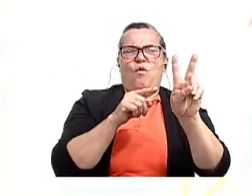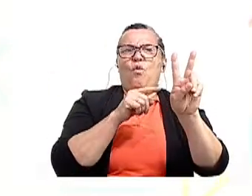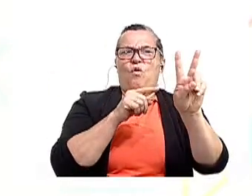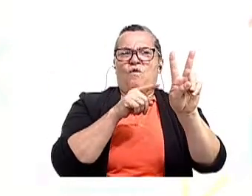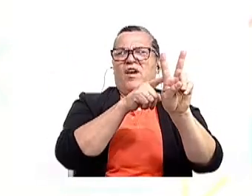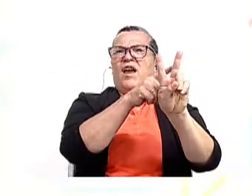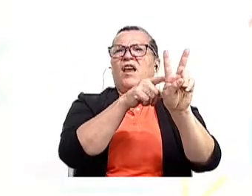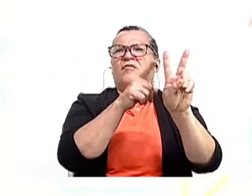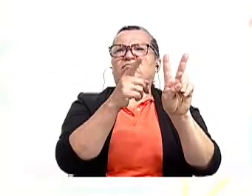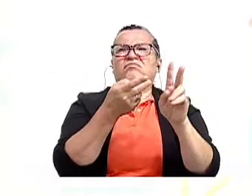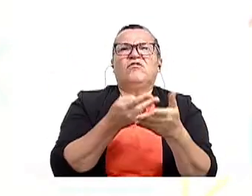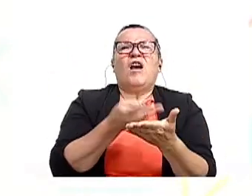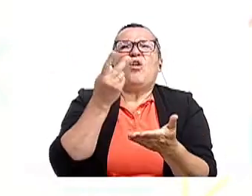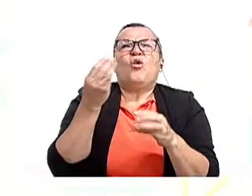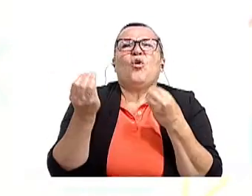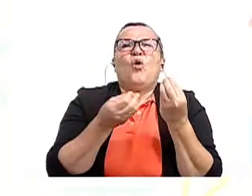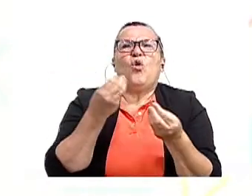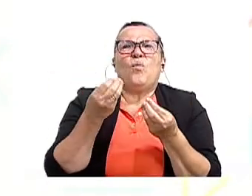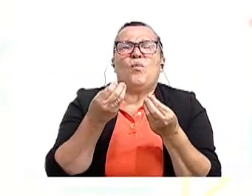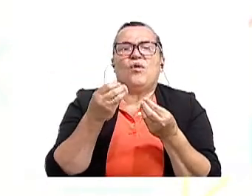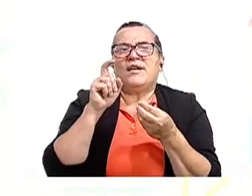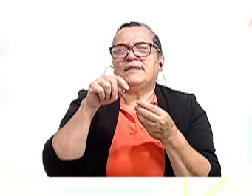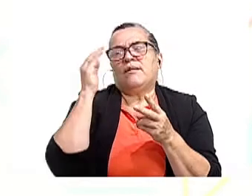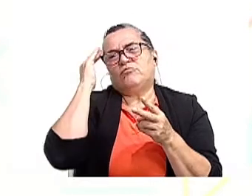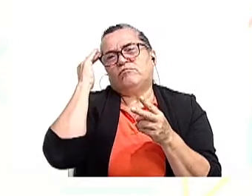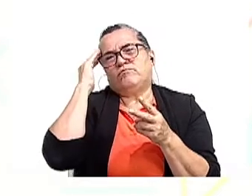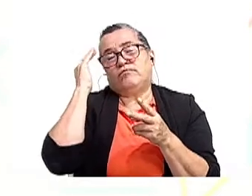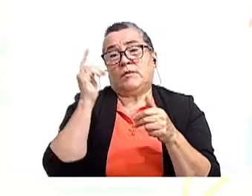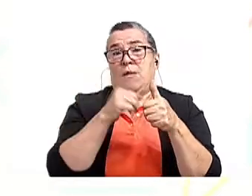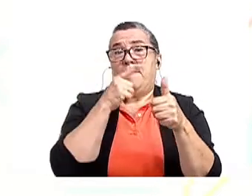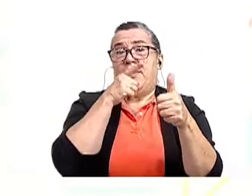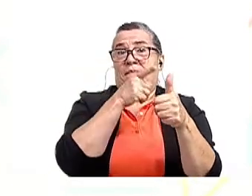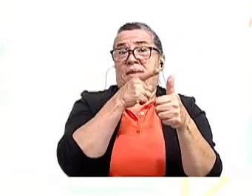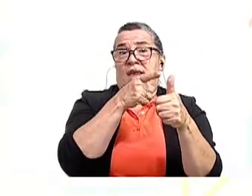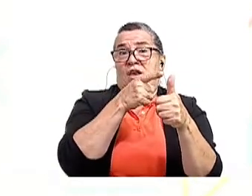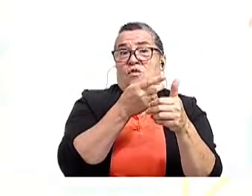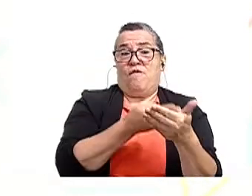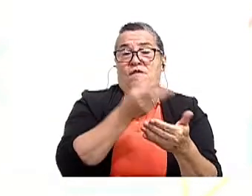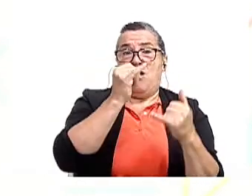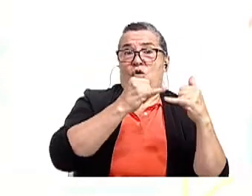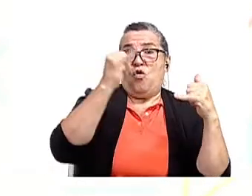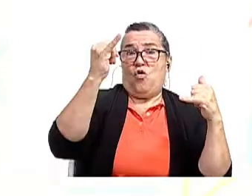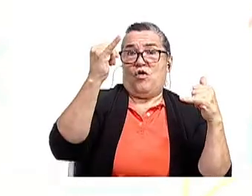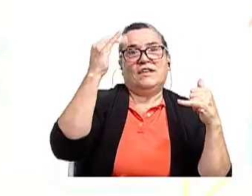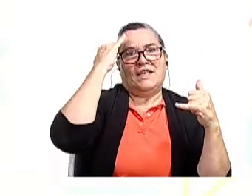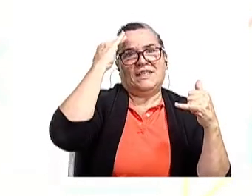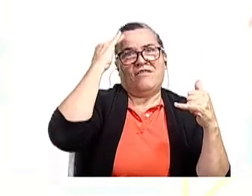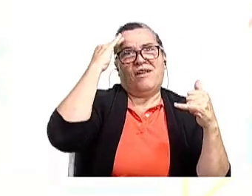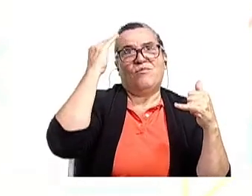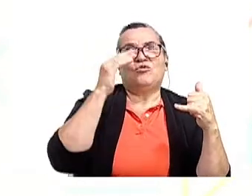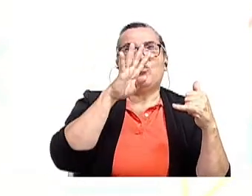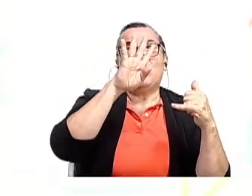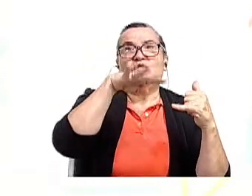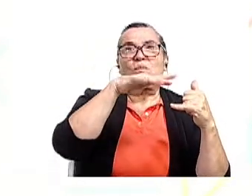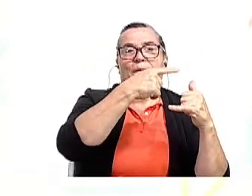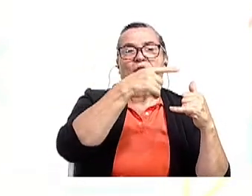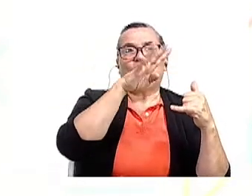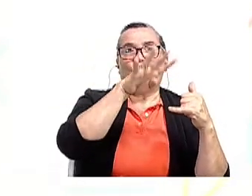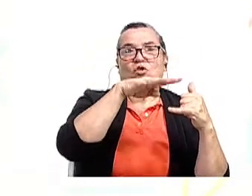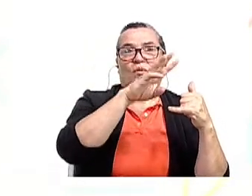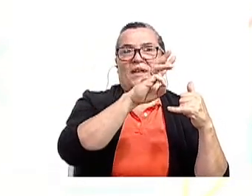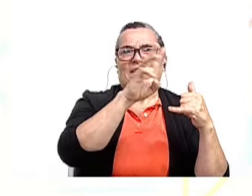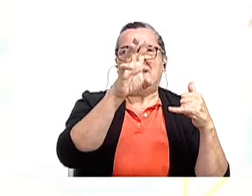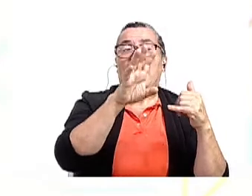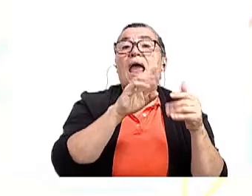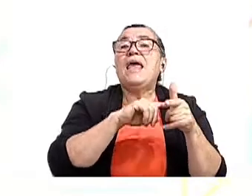¿Recuerdan qué se necesitaba? Necesitamos conocer, primero, el valor de la pendiente, ya lo sabemos. Y además, un punto